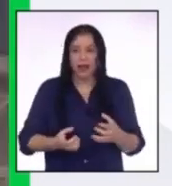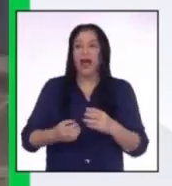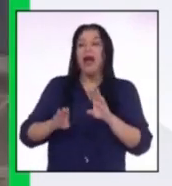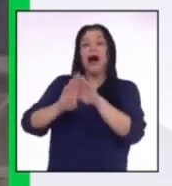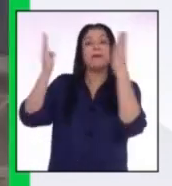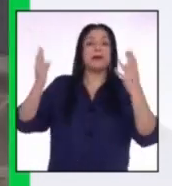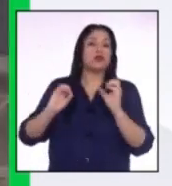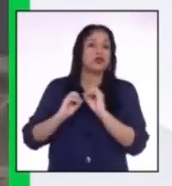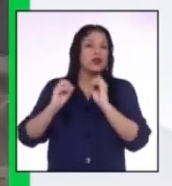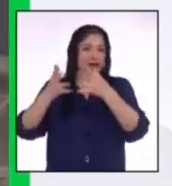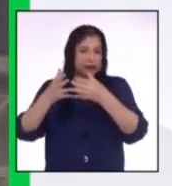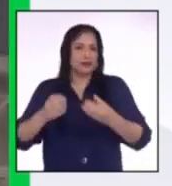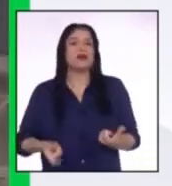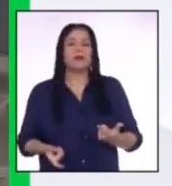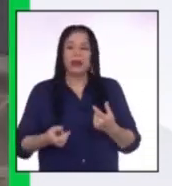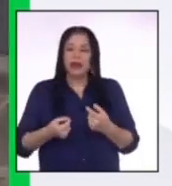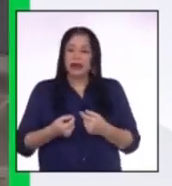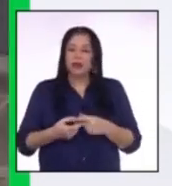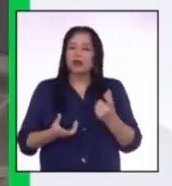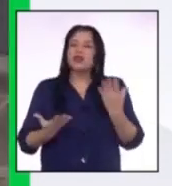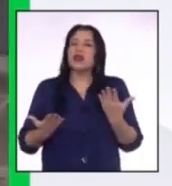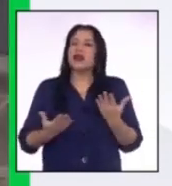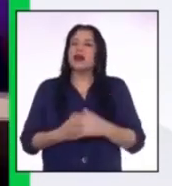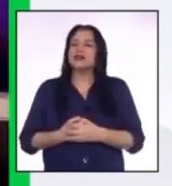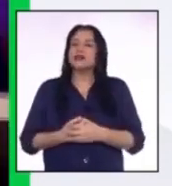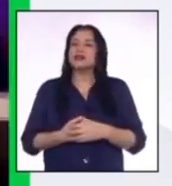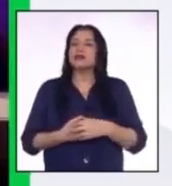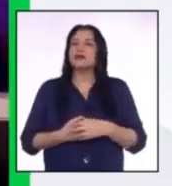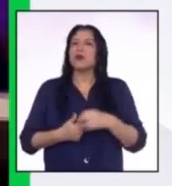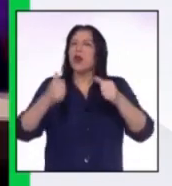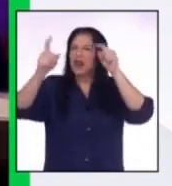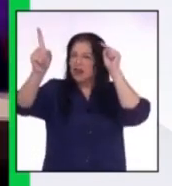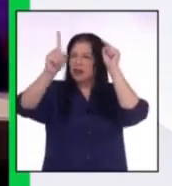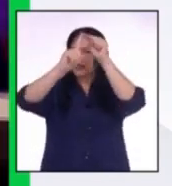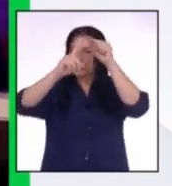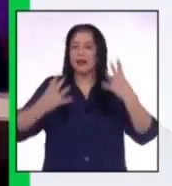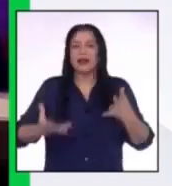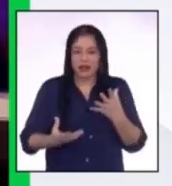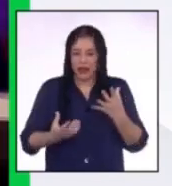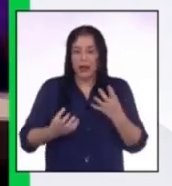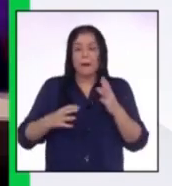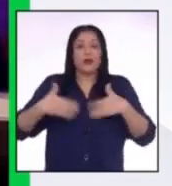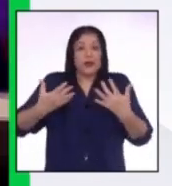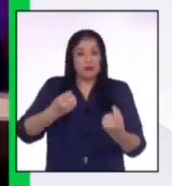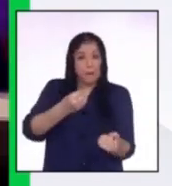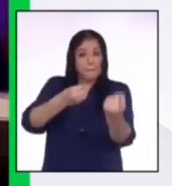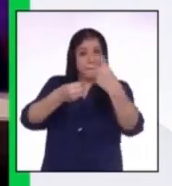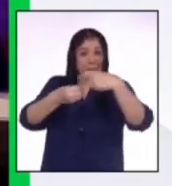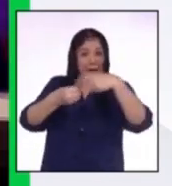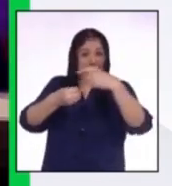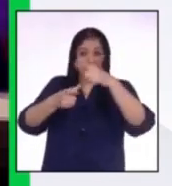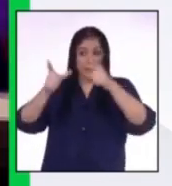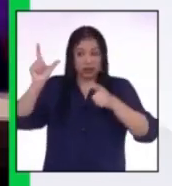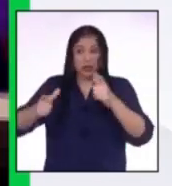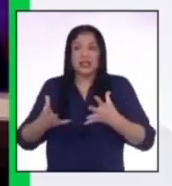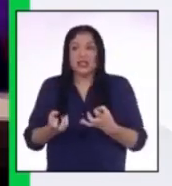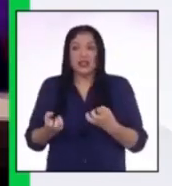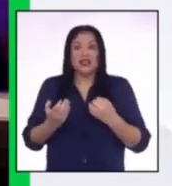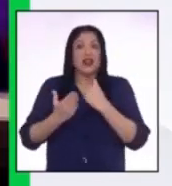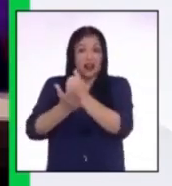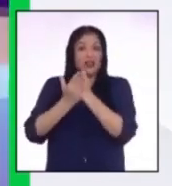conservando 13 se voltea una plataforma que el sueño principal era involucrar a una comunidad de personas que no se querían quedar de brazos